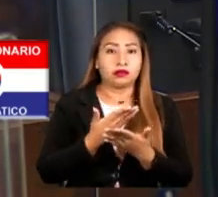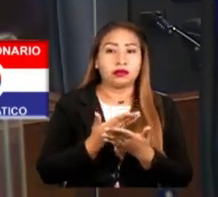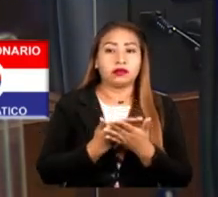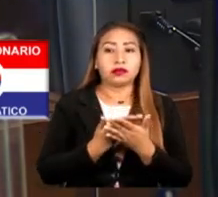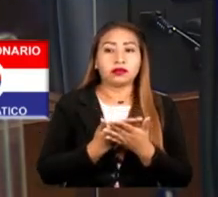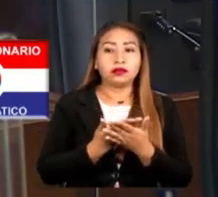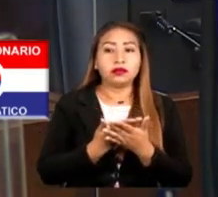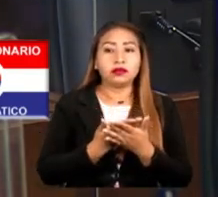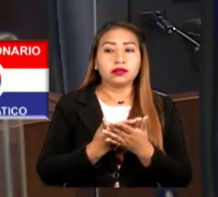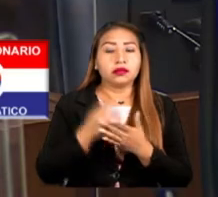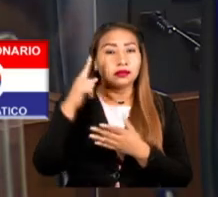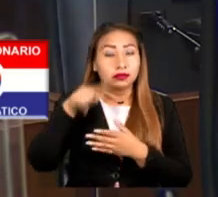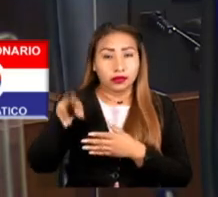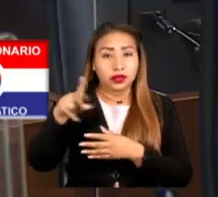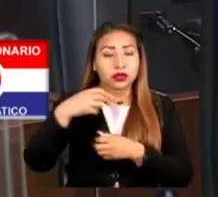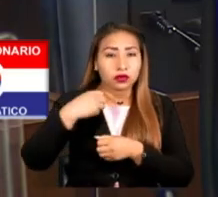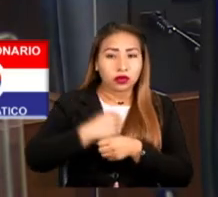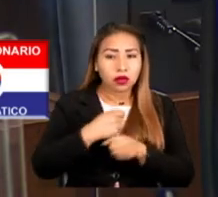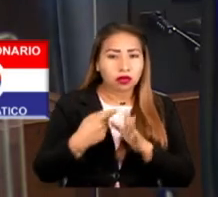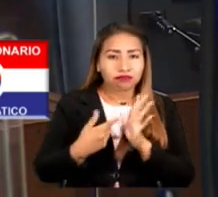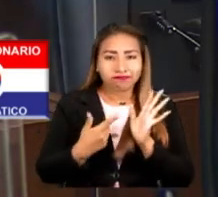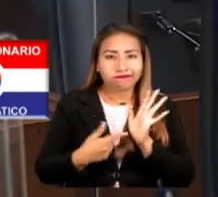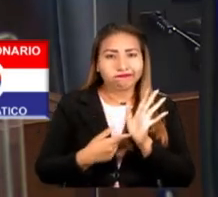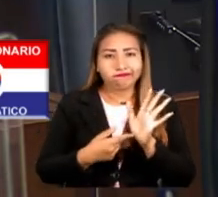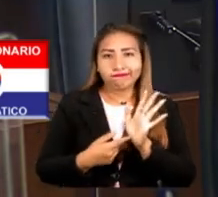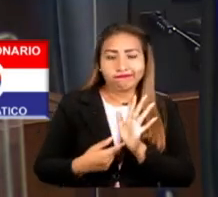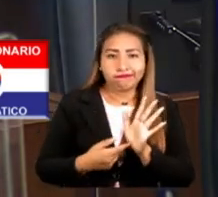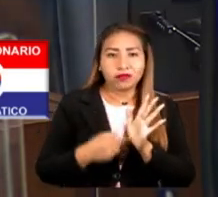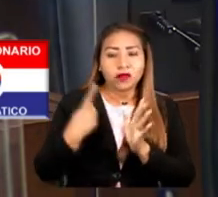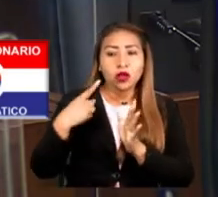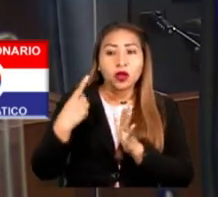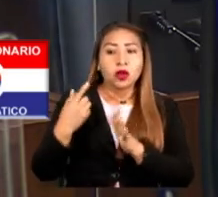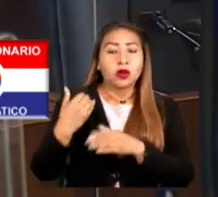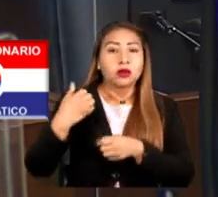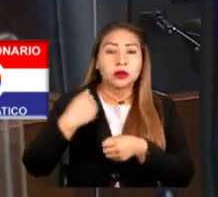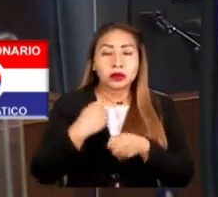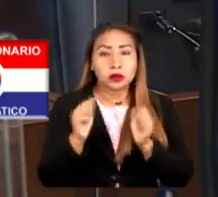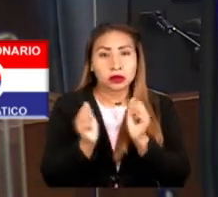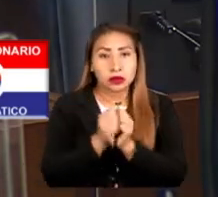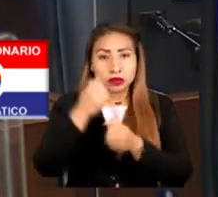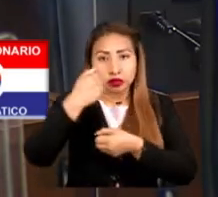va a demostrar con su ejecutoria